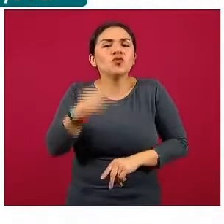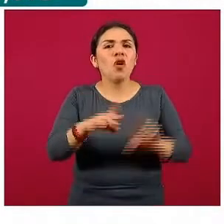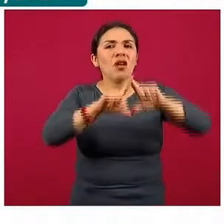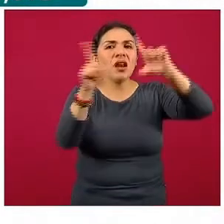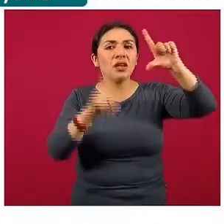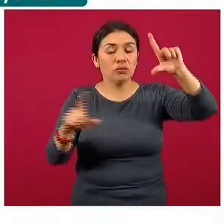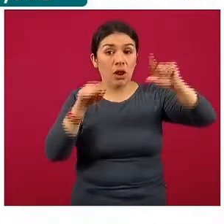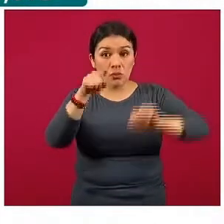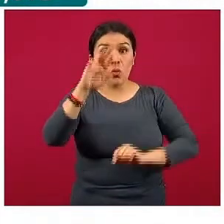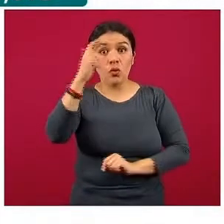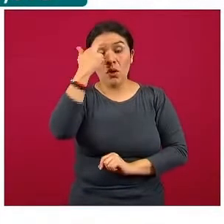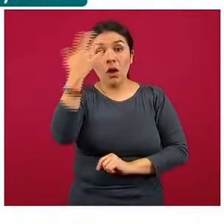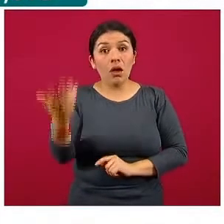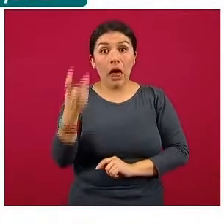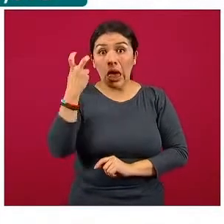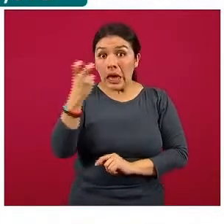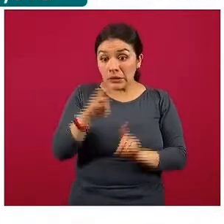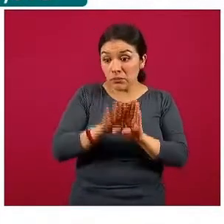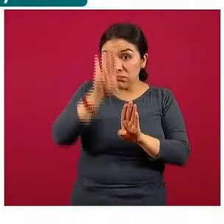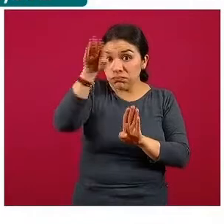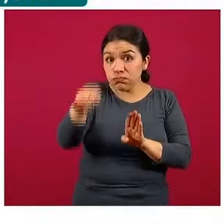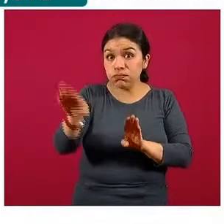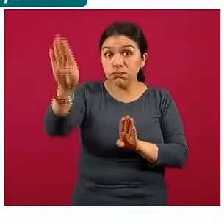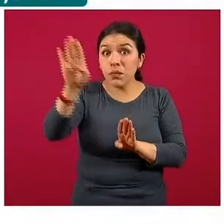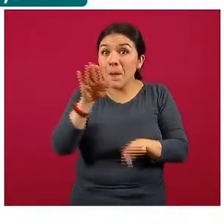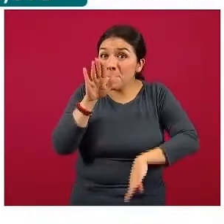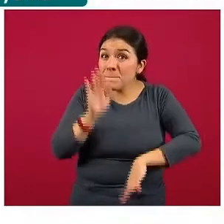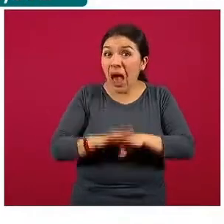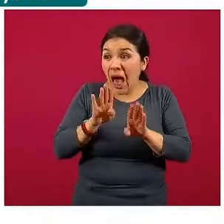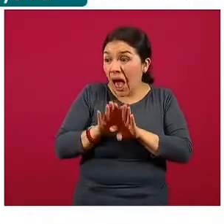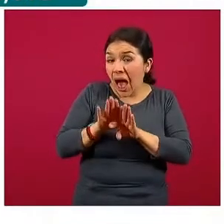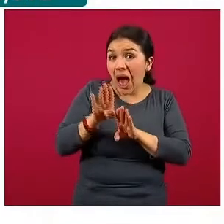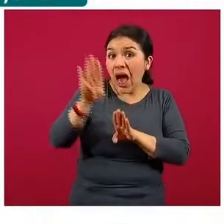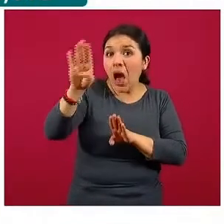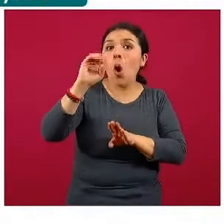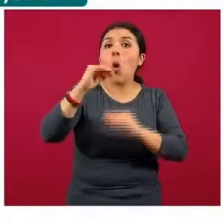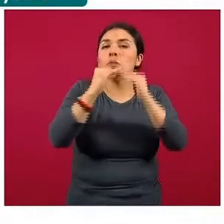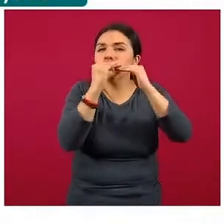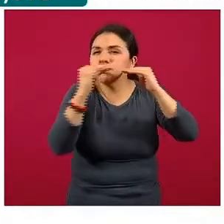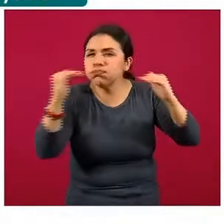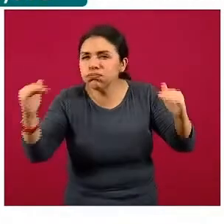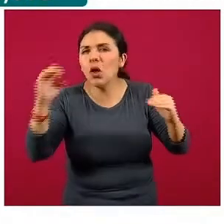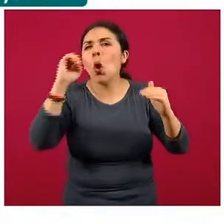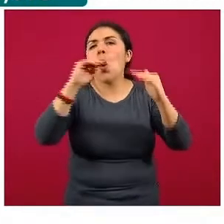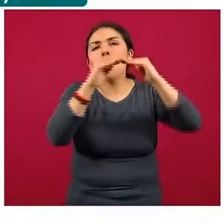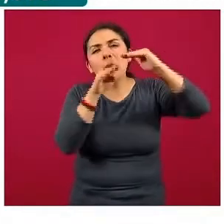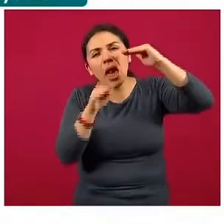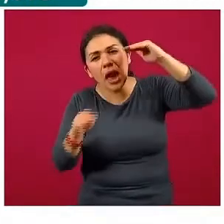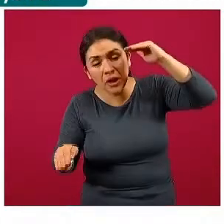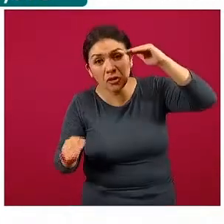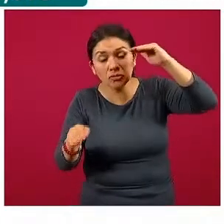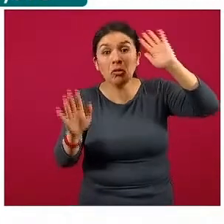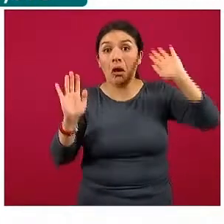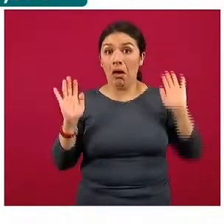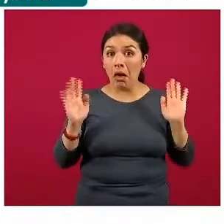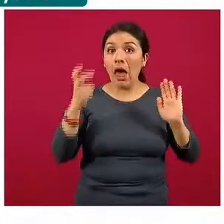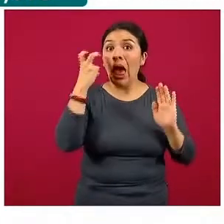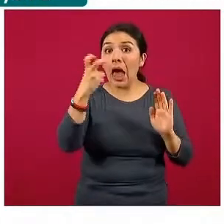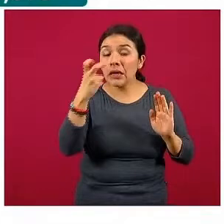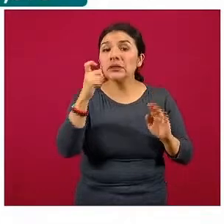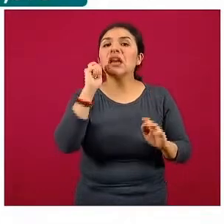nacional, recordando que si esta curva se incrementa, se estanca o hace meseta o disminuye en algún momento,